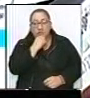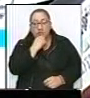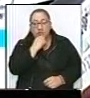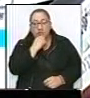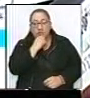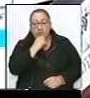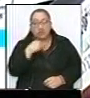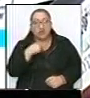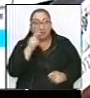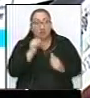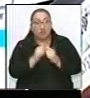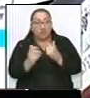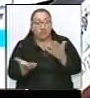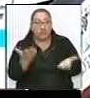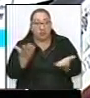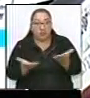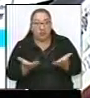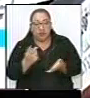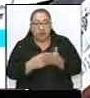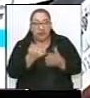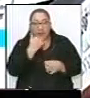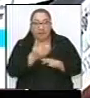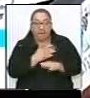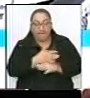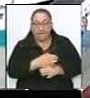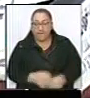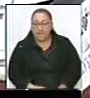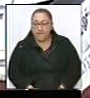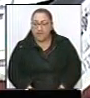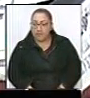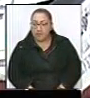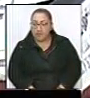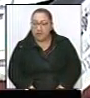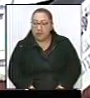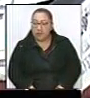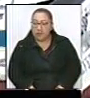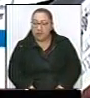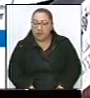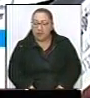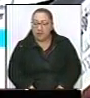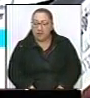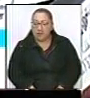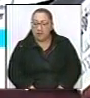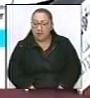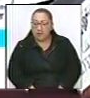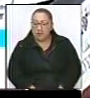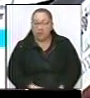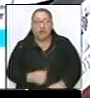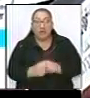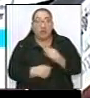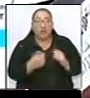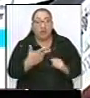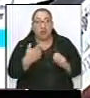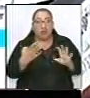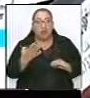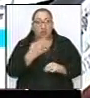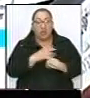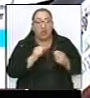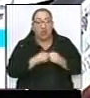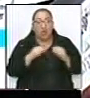si vamos a comparar lo que pasaba con este primer poder del Estado del año 39 del siglo antepasado